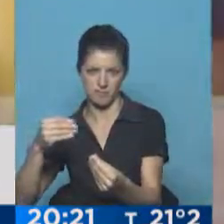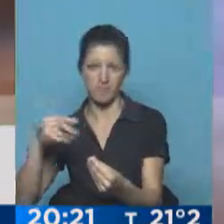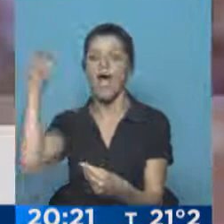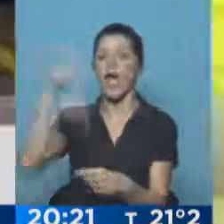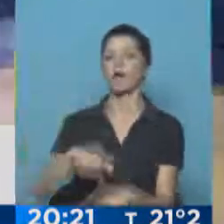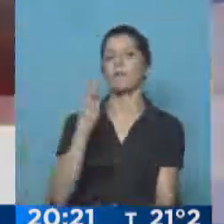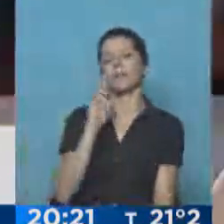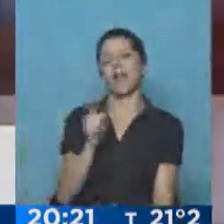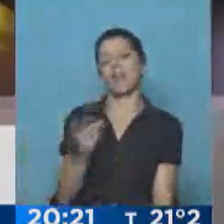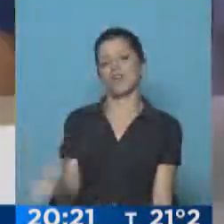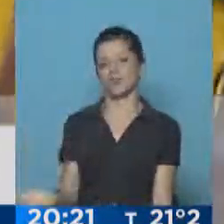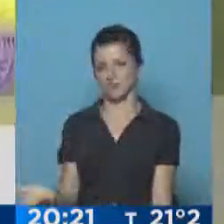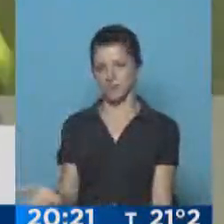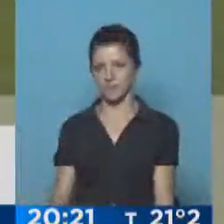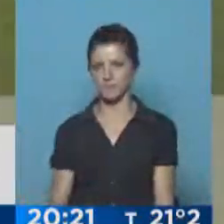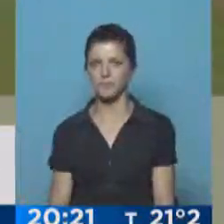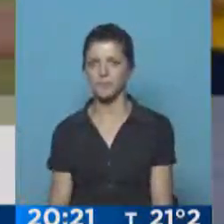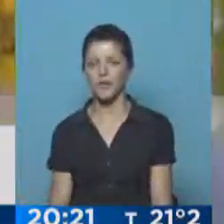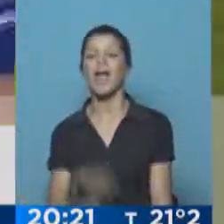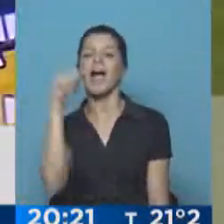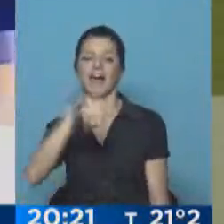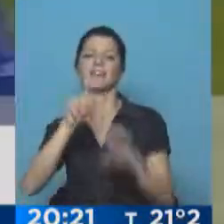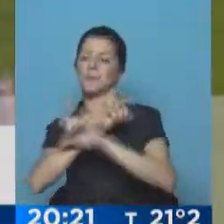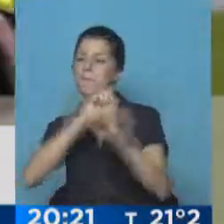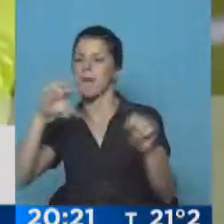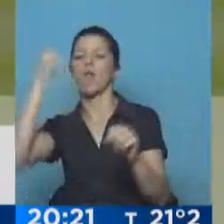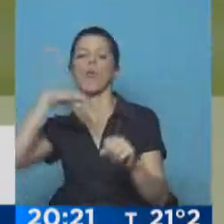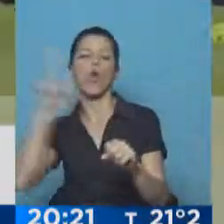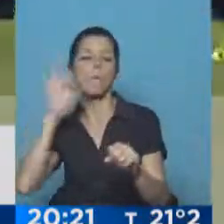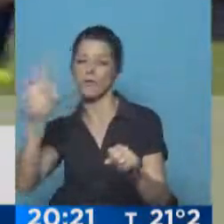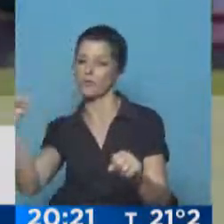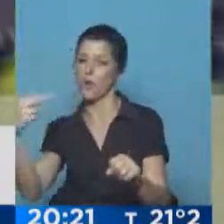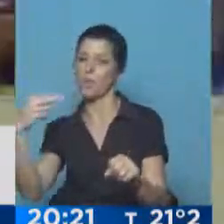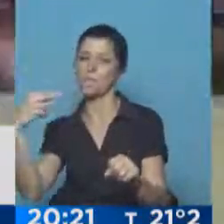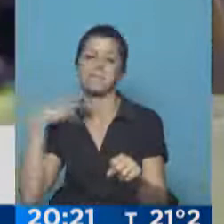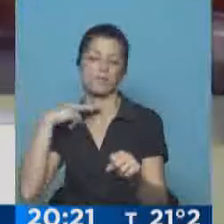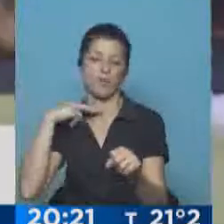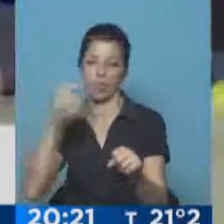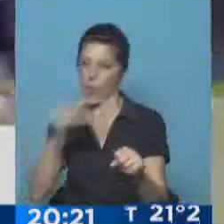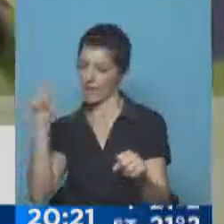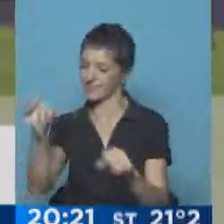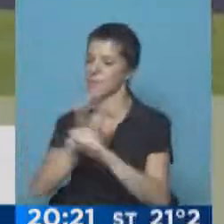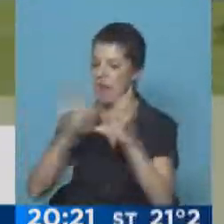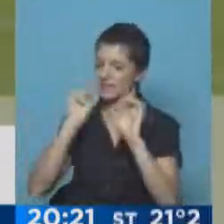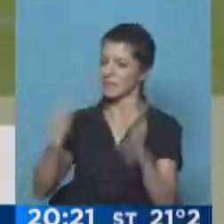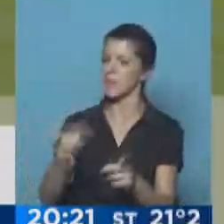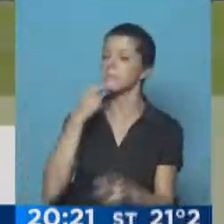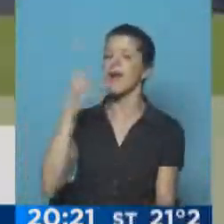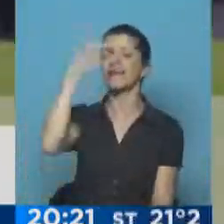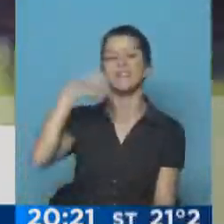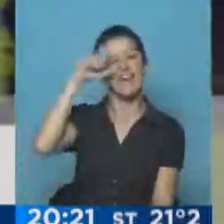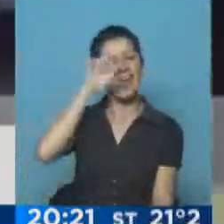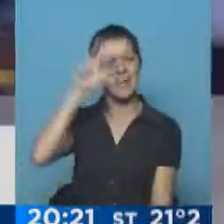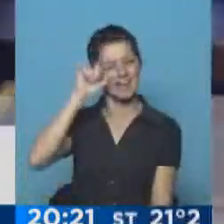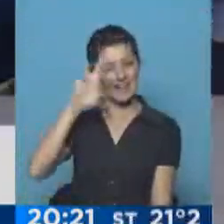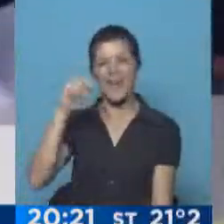peligroso? La no expulsión también de Poncio por parte de Herrera. Yo creo que a partir de allí pasó lo que hablábamos